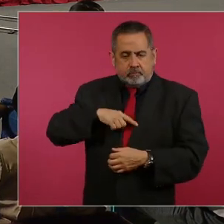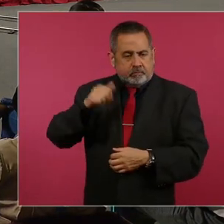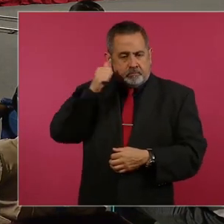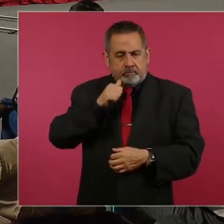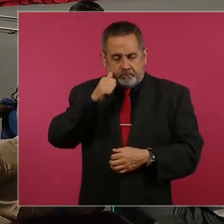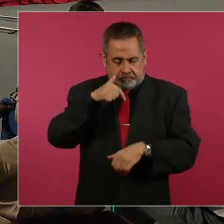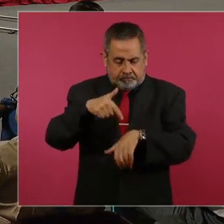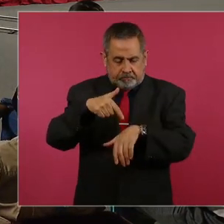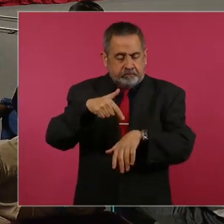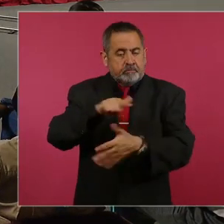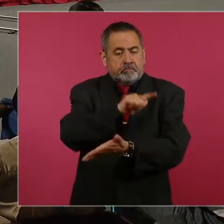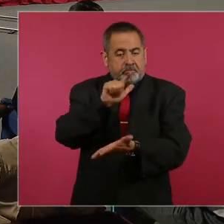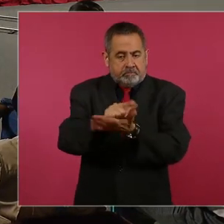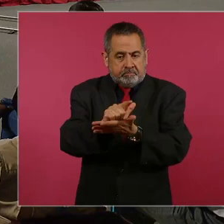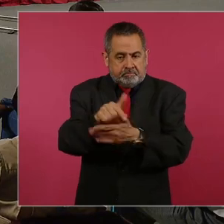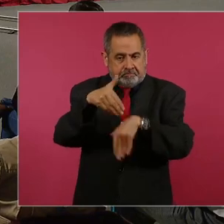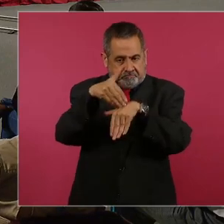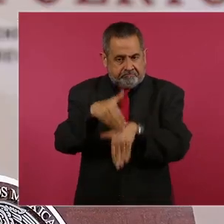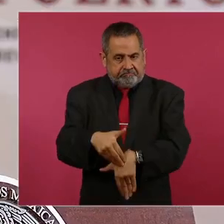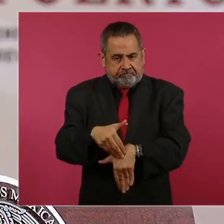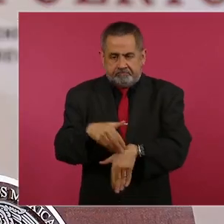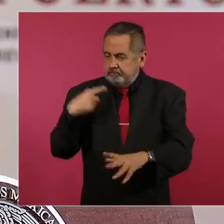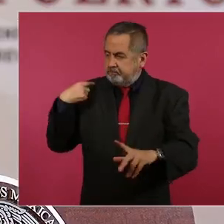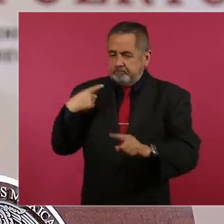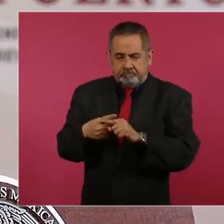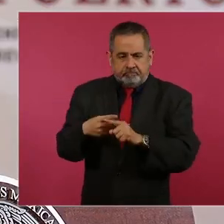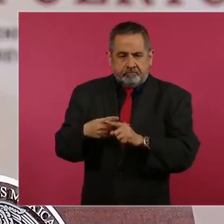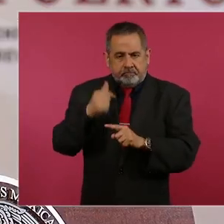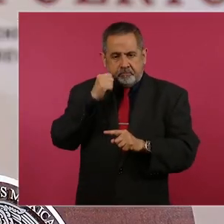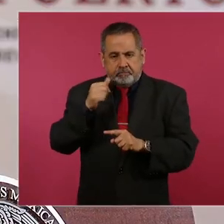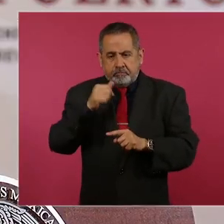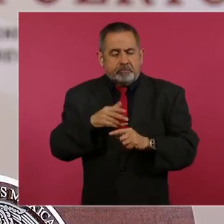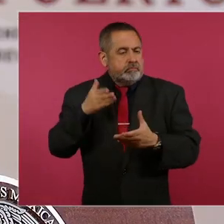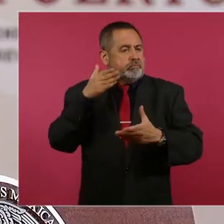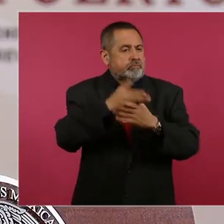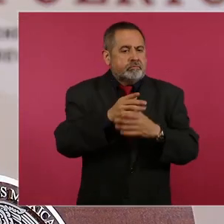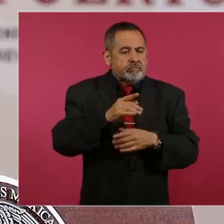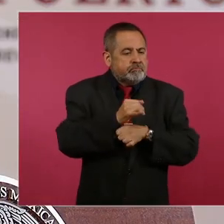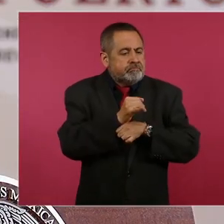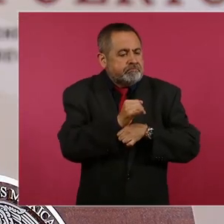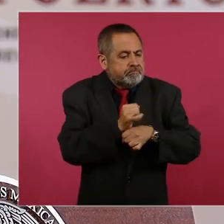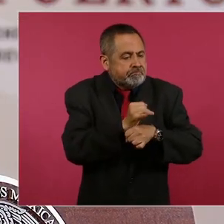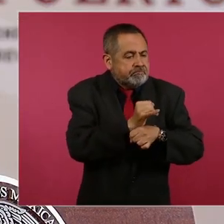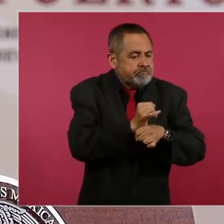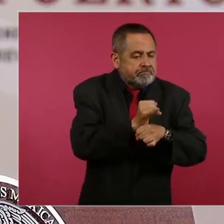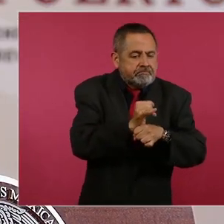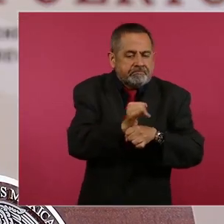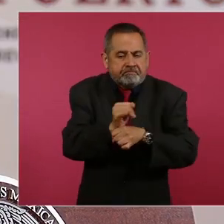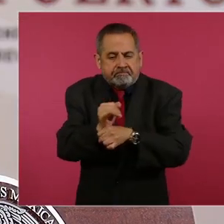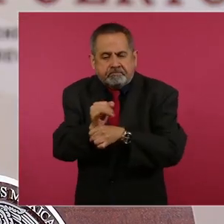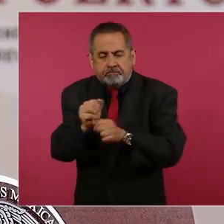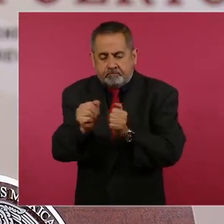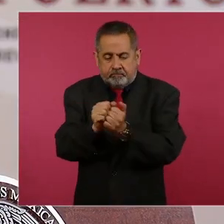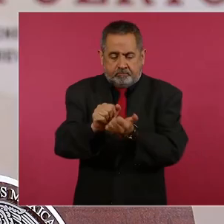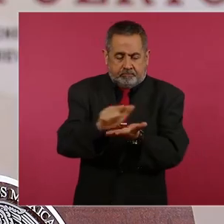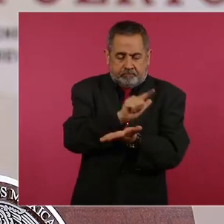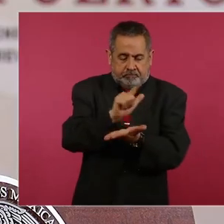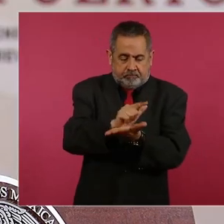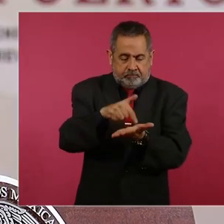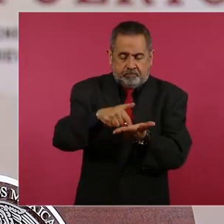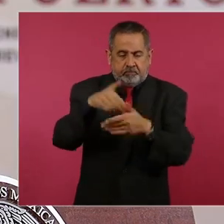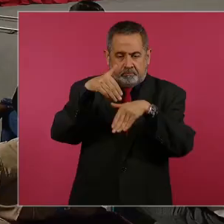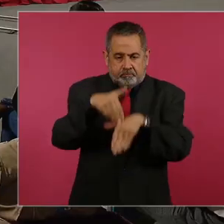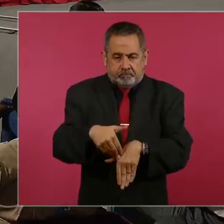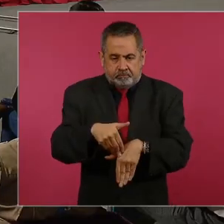apego a la legalidad. Durante todos estos años, todas las auditorías que hemos realizado han sido con apego a la